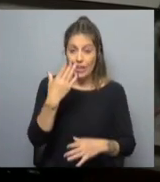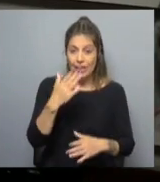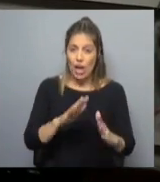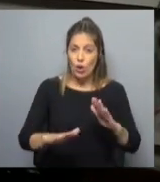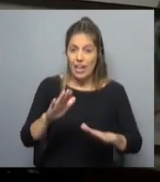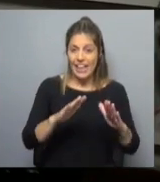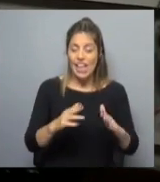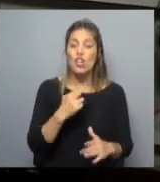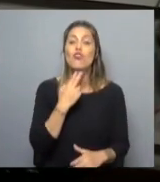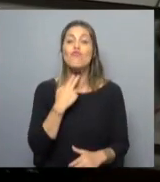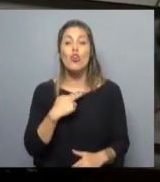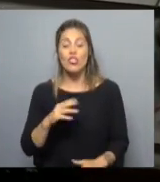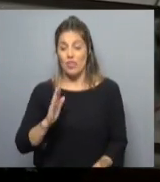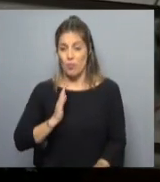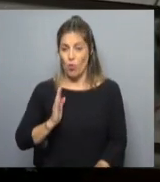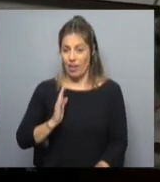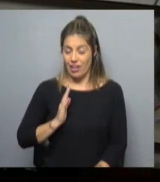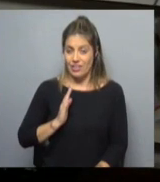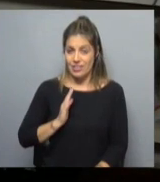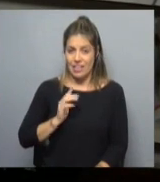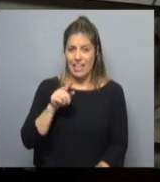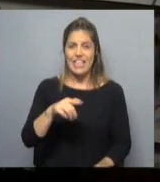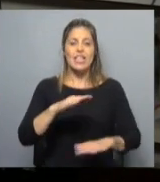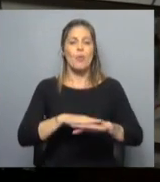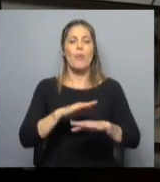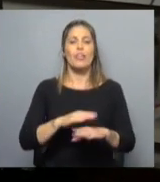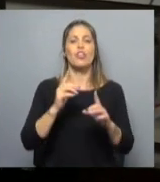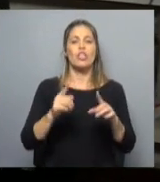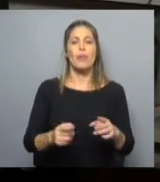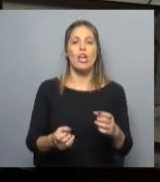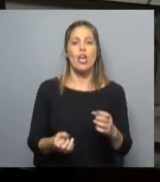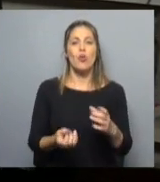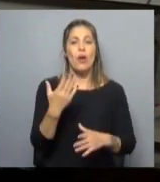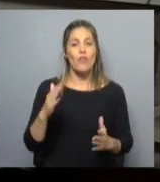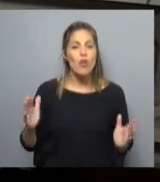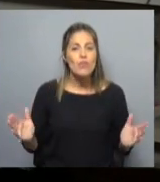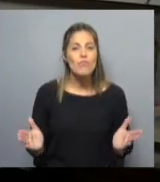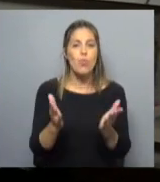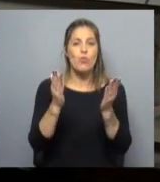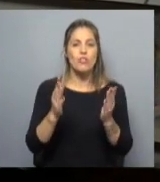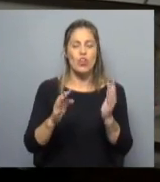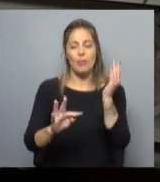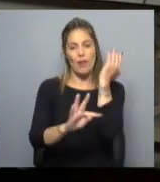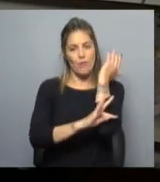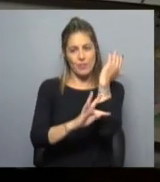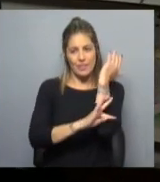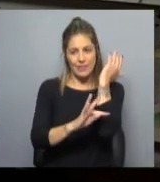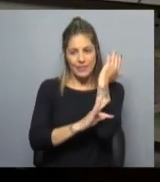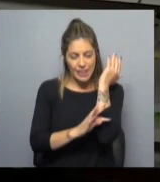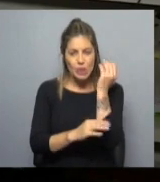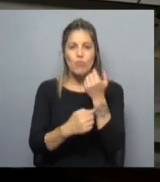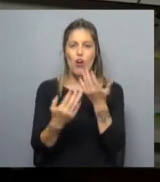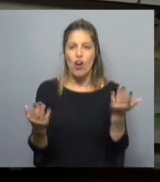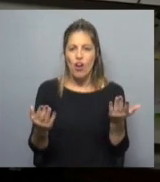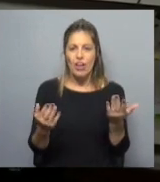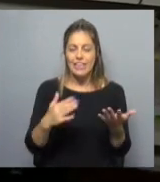y de voces femeninas. En este momento también tiene un nuevo impulso con el tema de, ¿no?, del feminismo y